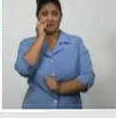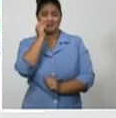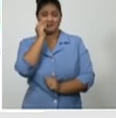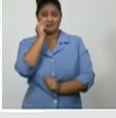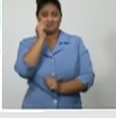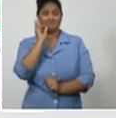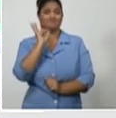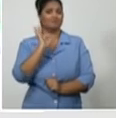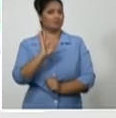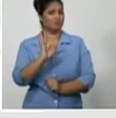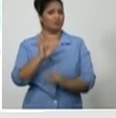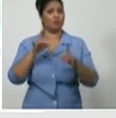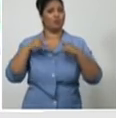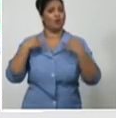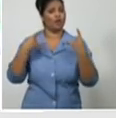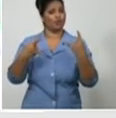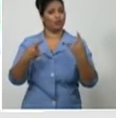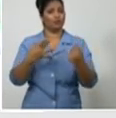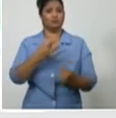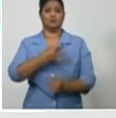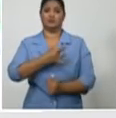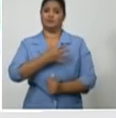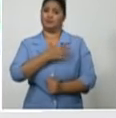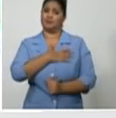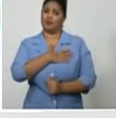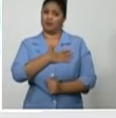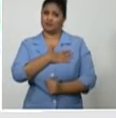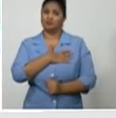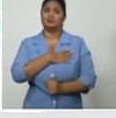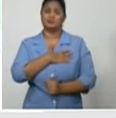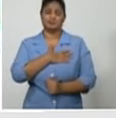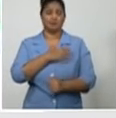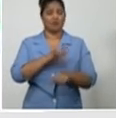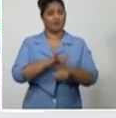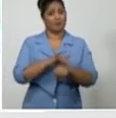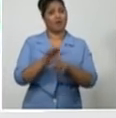fallece, dadas las complicaciones que presentó.